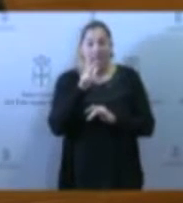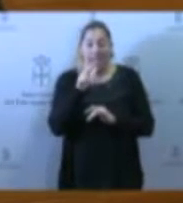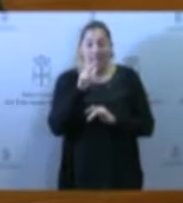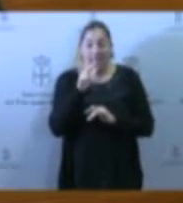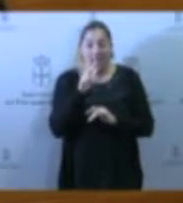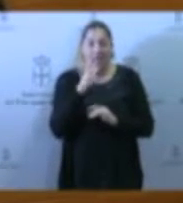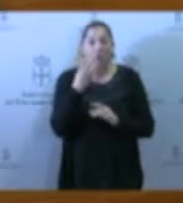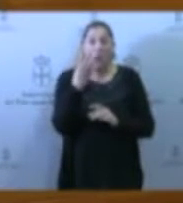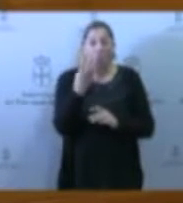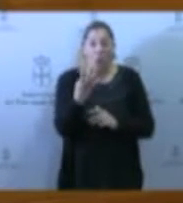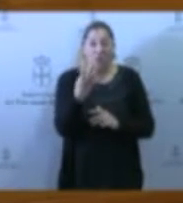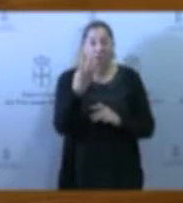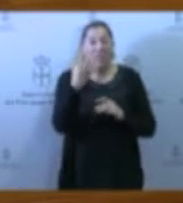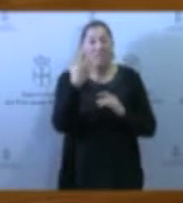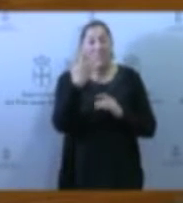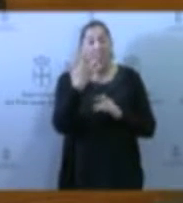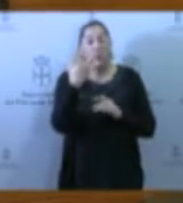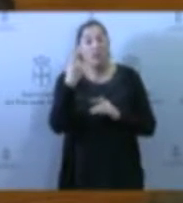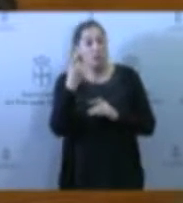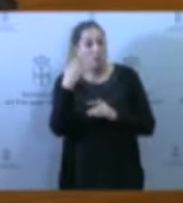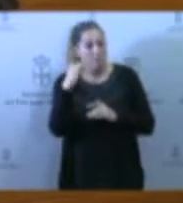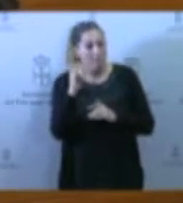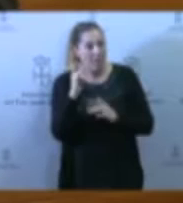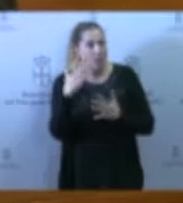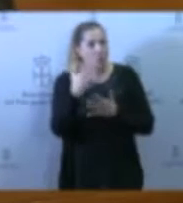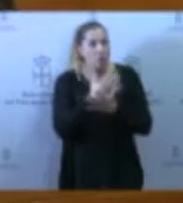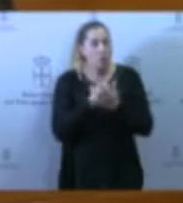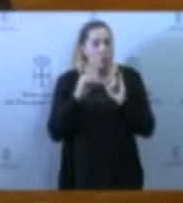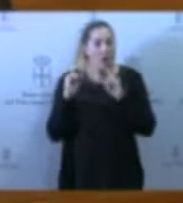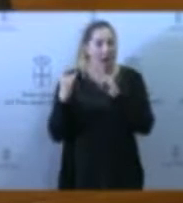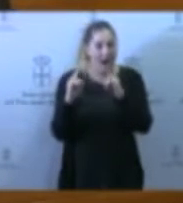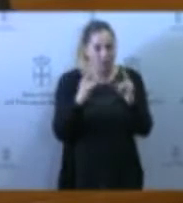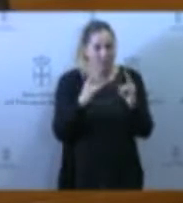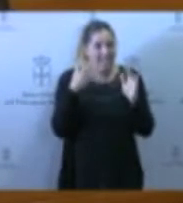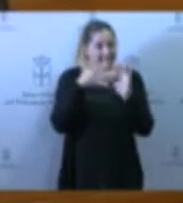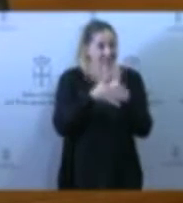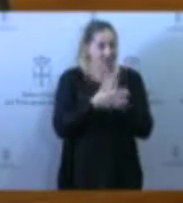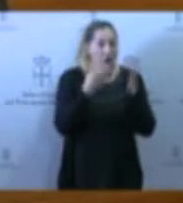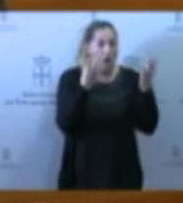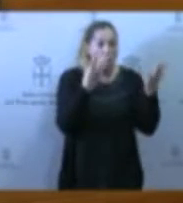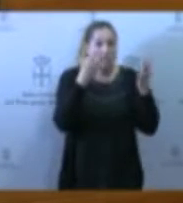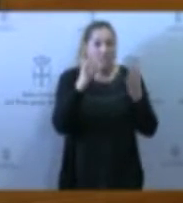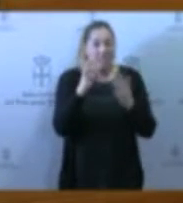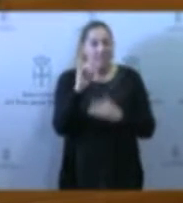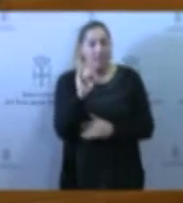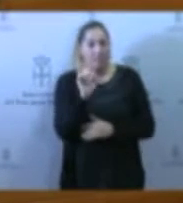451.000 son arbóreas. Por cierto, son 80.000 hectáreas más que en